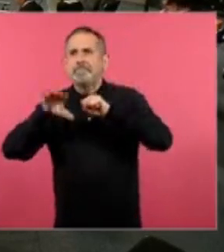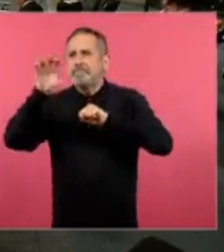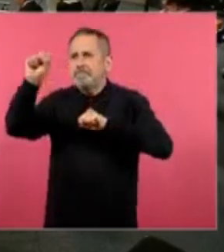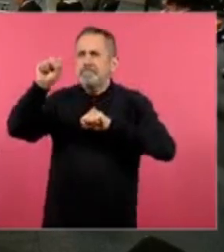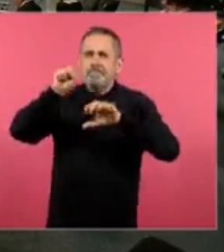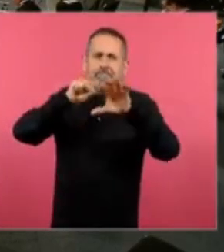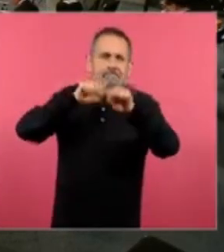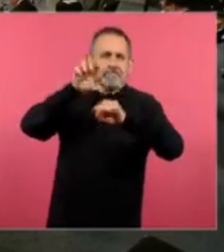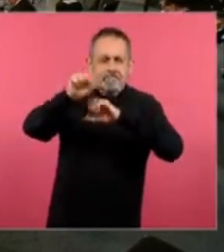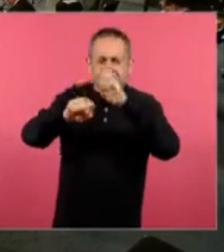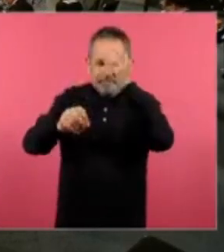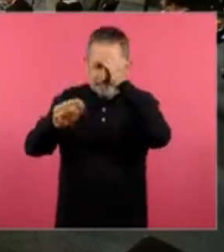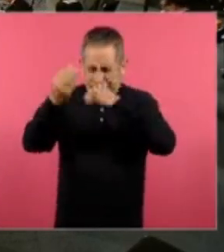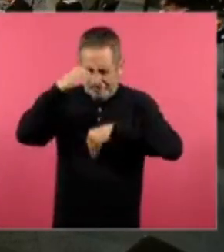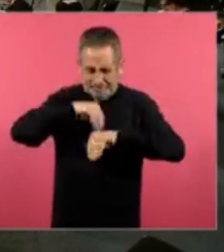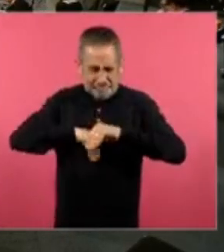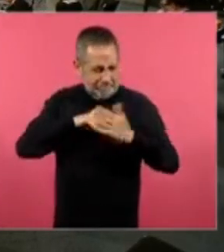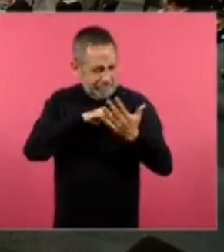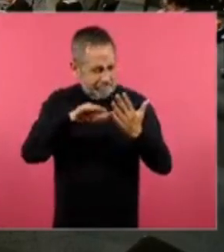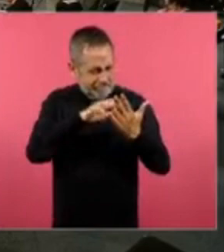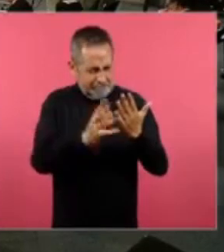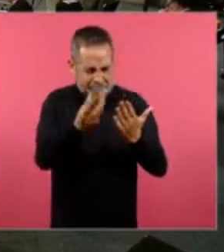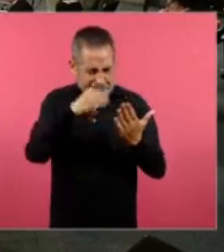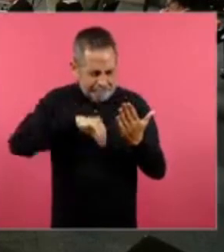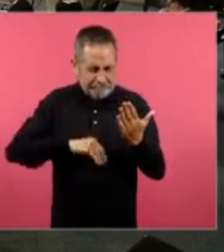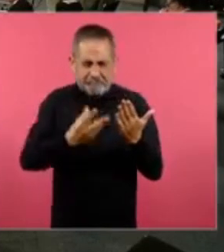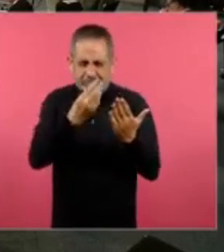estas lecturas. ¿Sí? La siguiente.